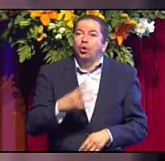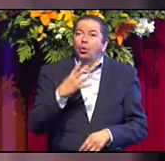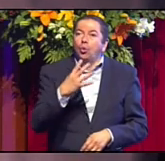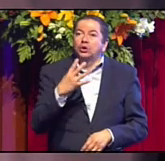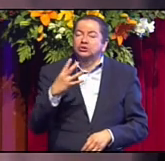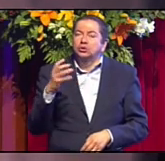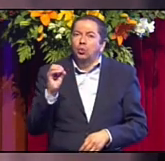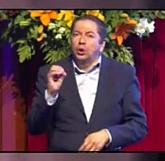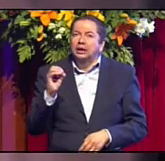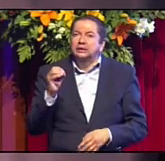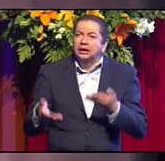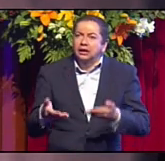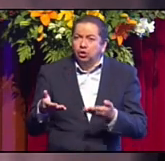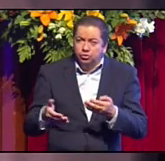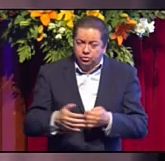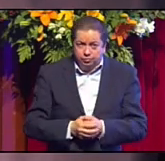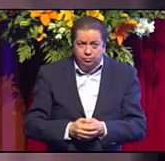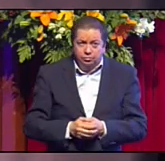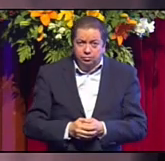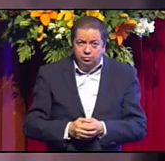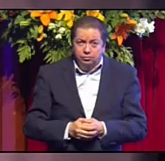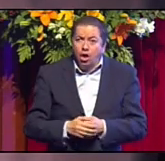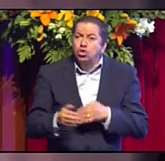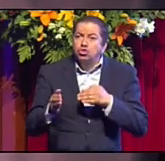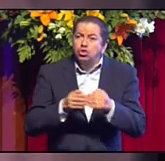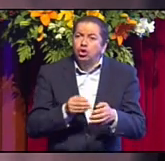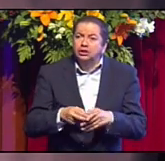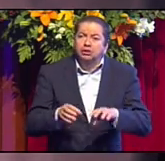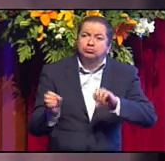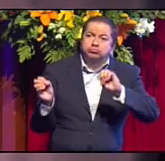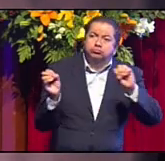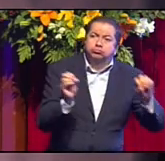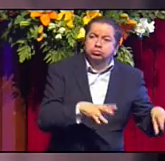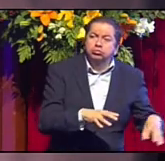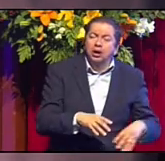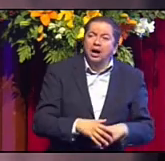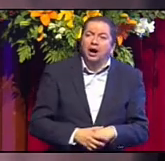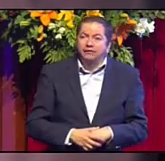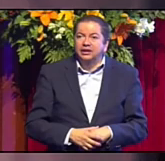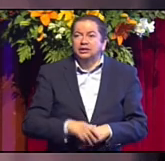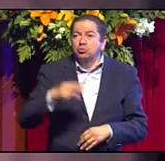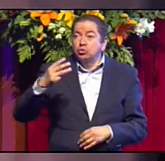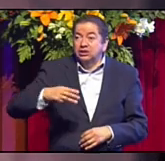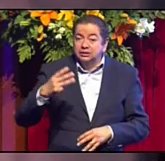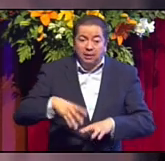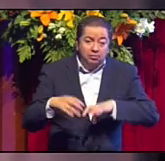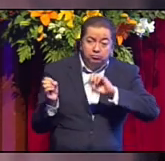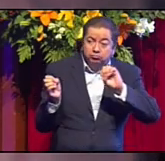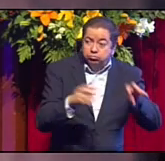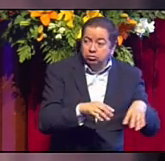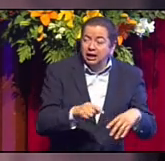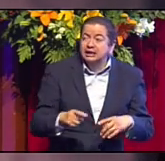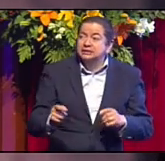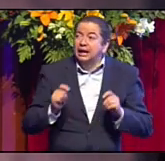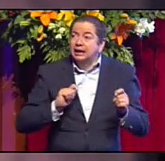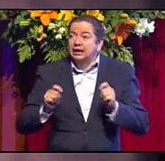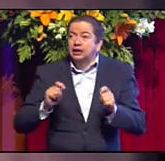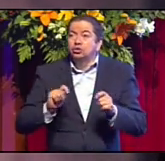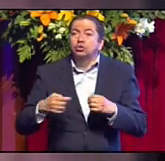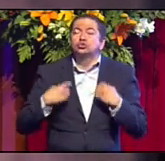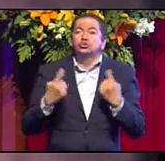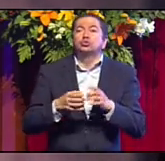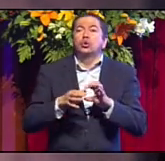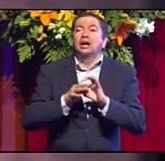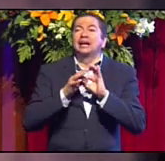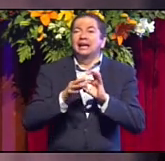440 kilos. ¿Iban a llegar dónde? Al vertedero municipal. Esa es la gestión que le agradecemos a cada uno de ustedes.